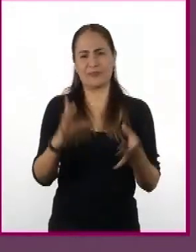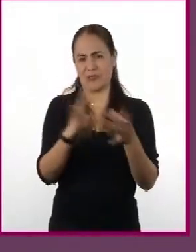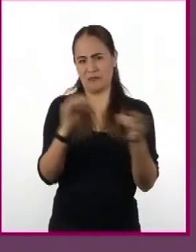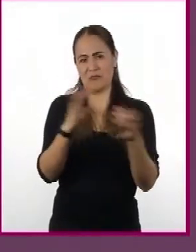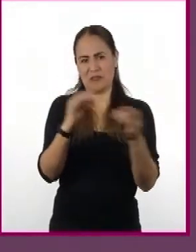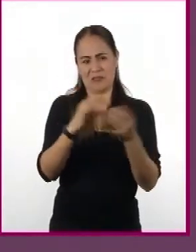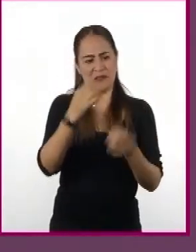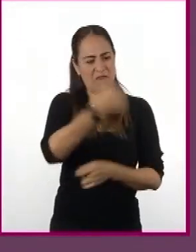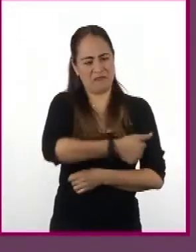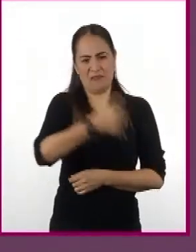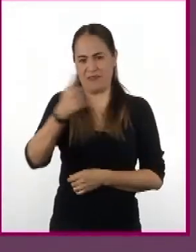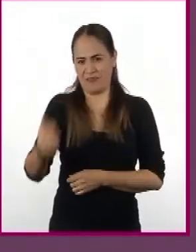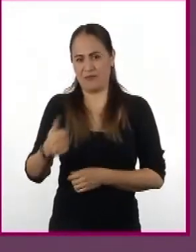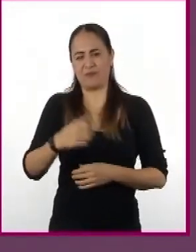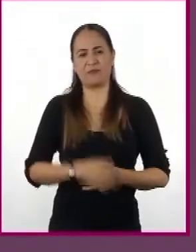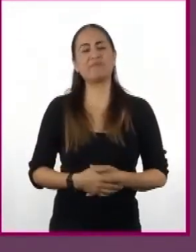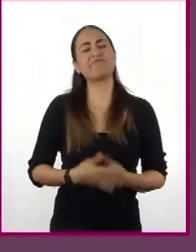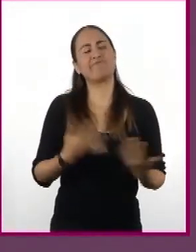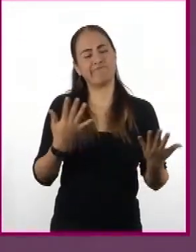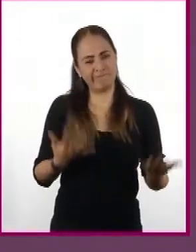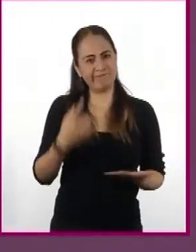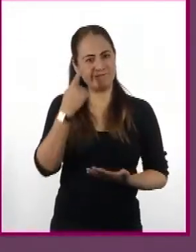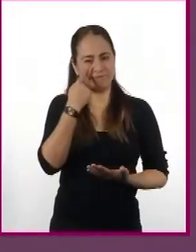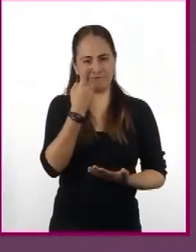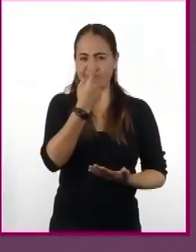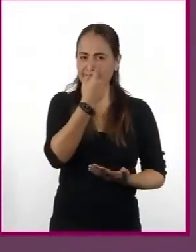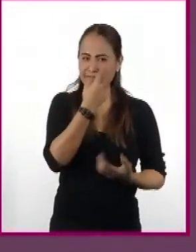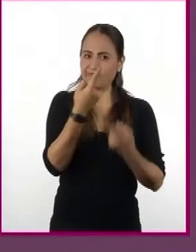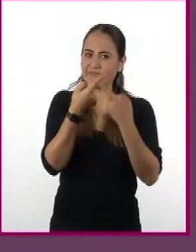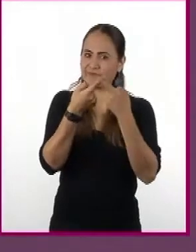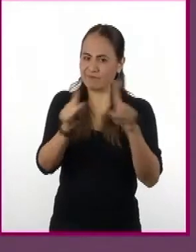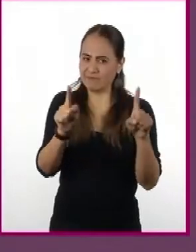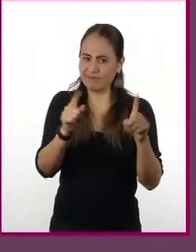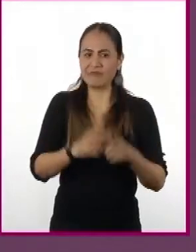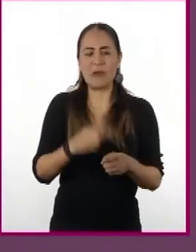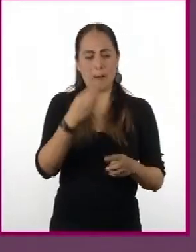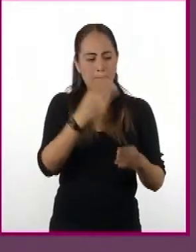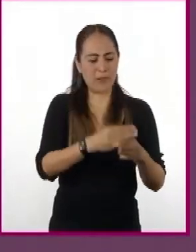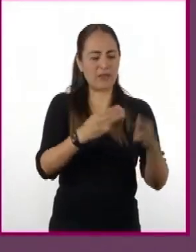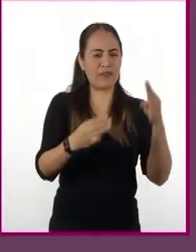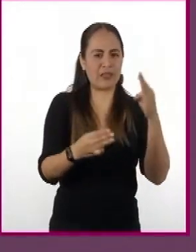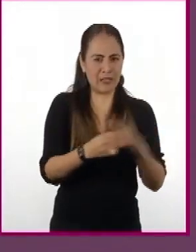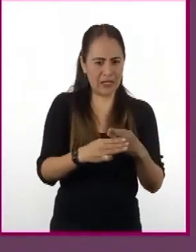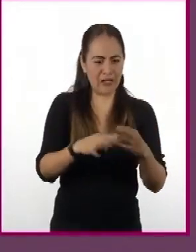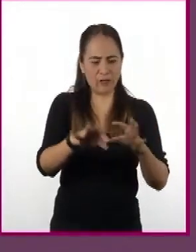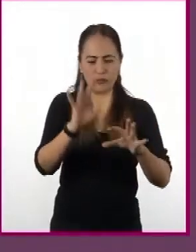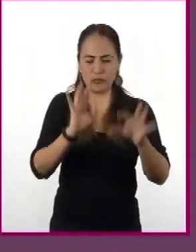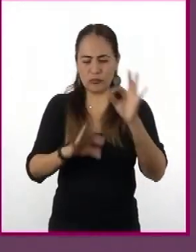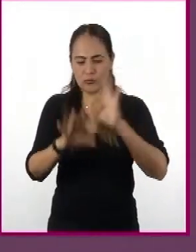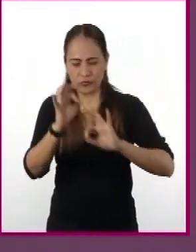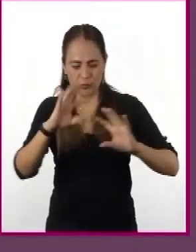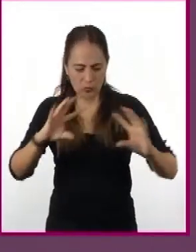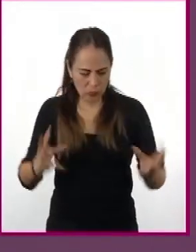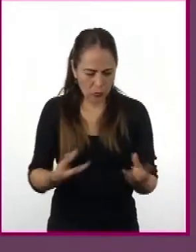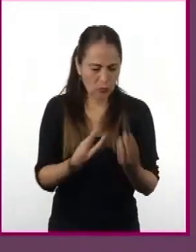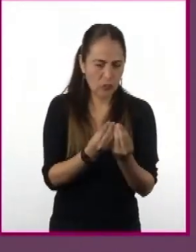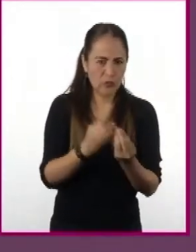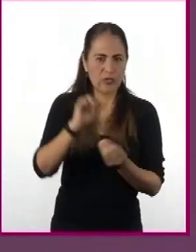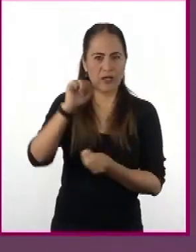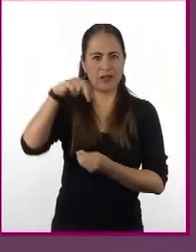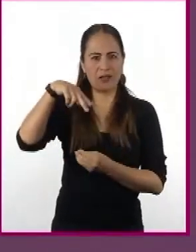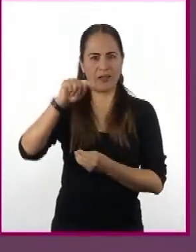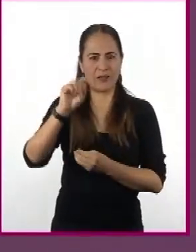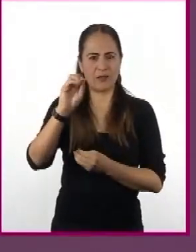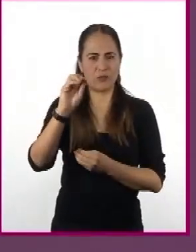Efectivamente, hay varios criterios para recopilar y seleccionar materiales para una antología. Lo primero que debemos